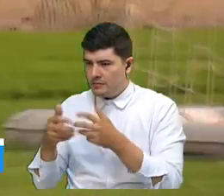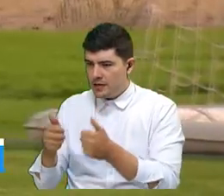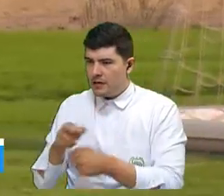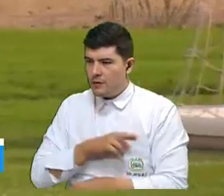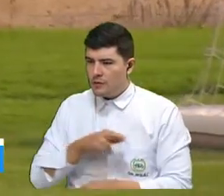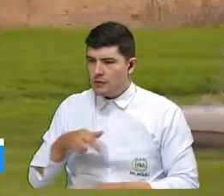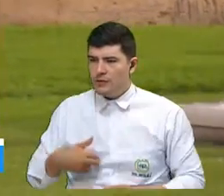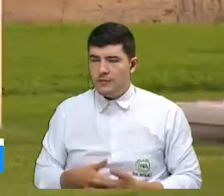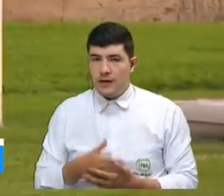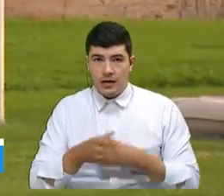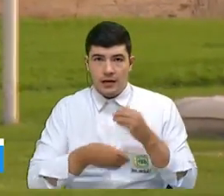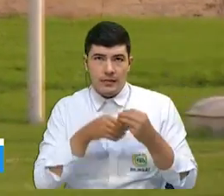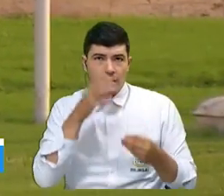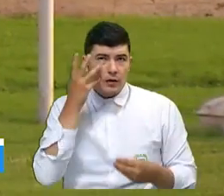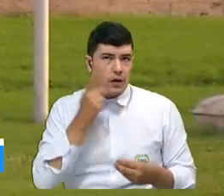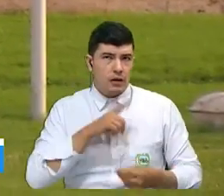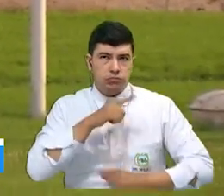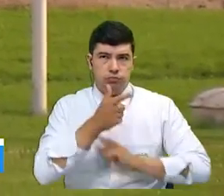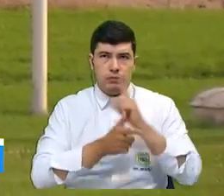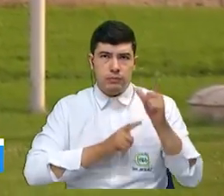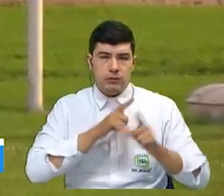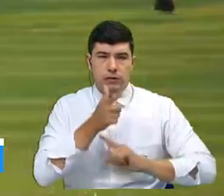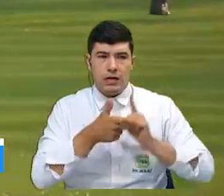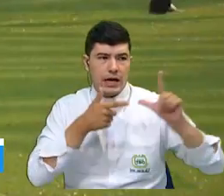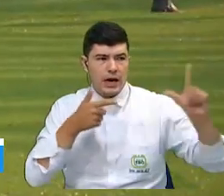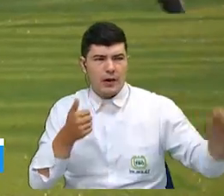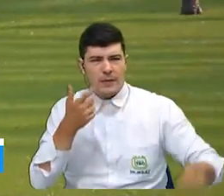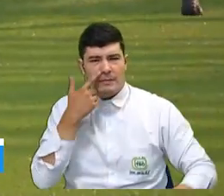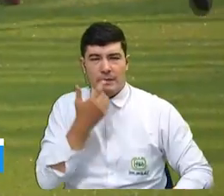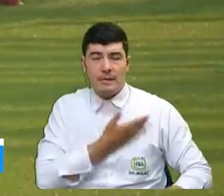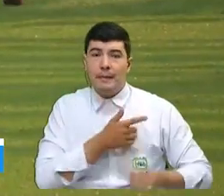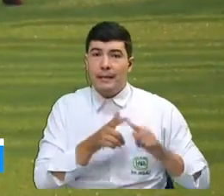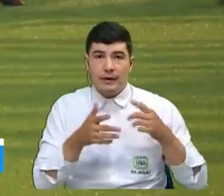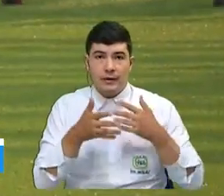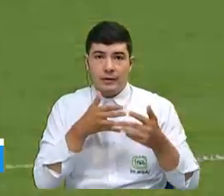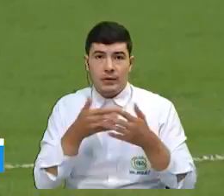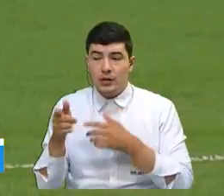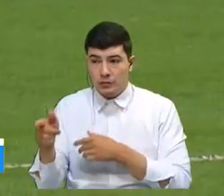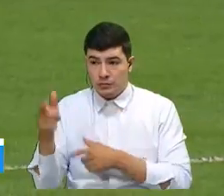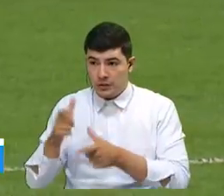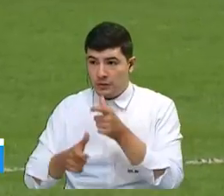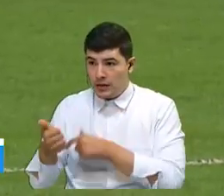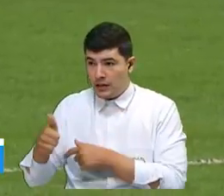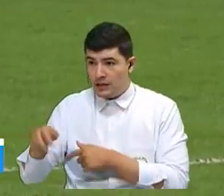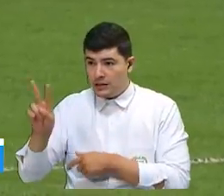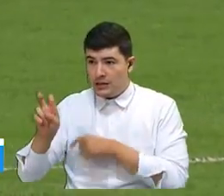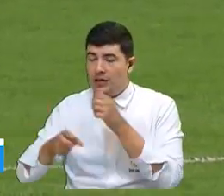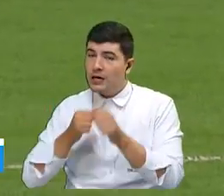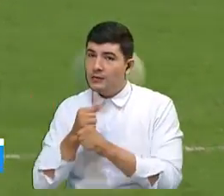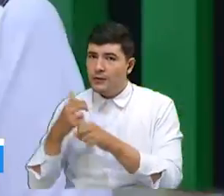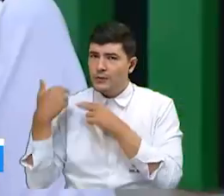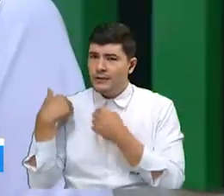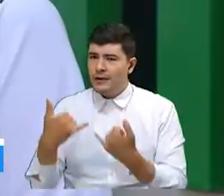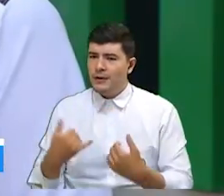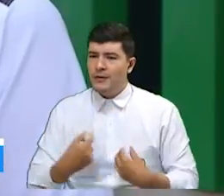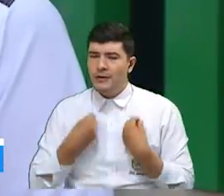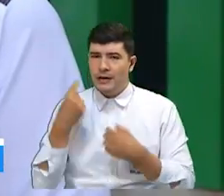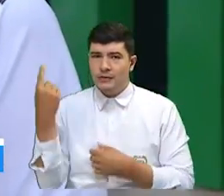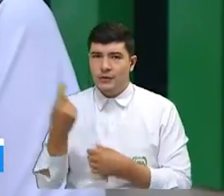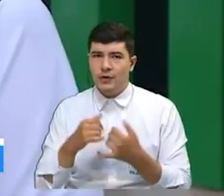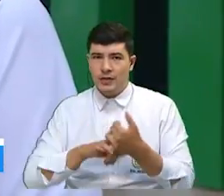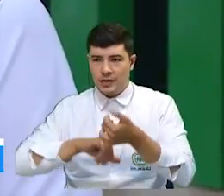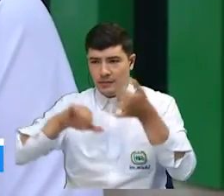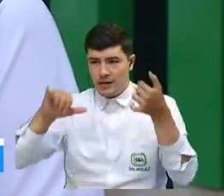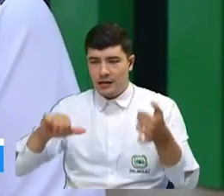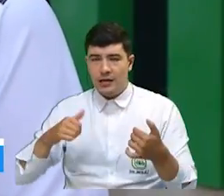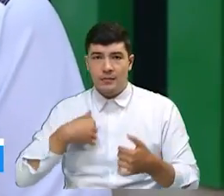nosotros. Todos los días lucha, lejos de sus papás, con responsabilidades que muchos jóvenes no viven a su edad, todo por un sueño. Mi sueño es